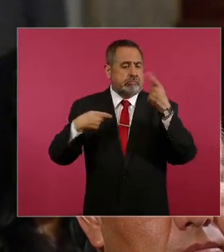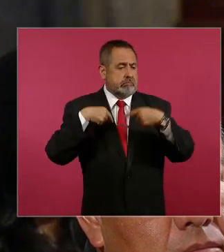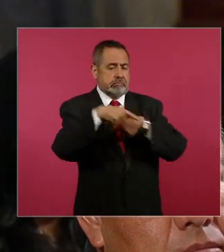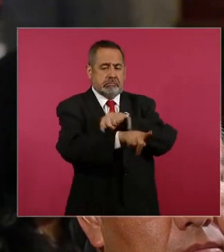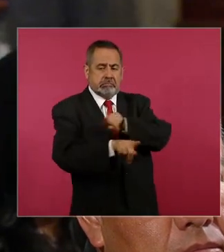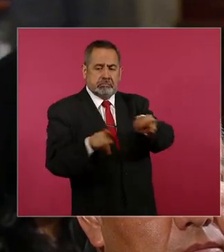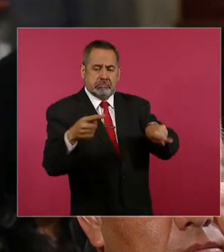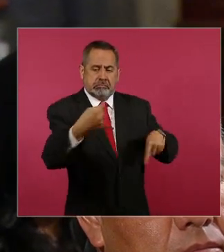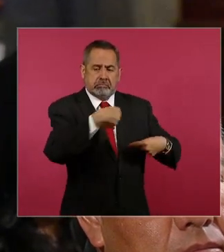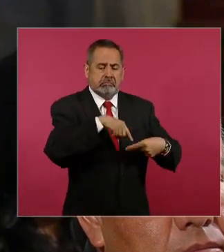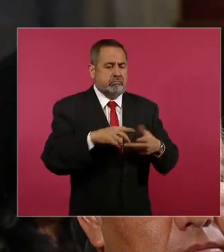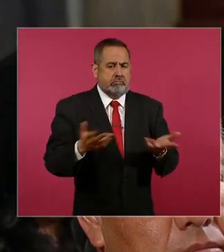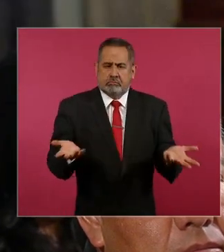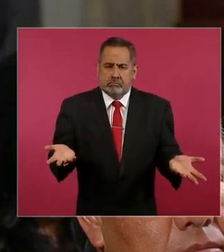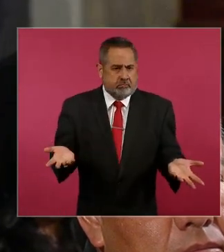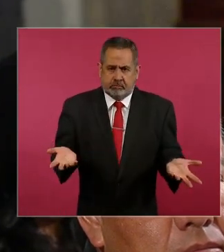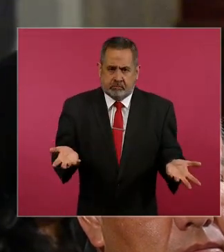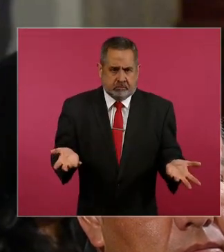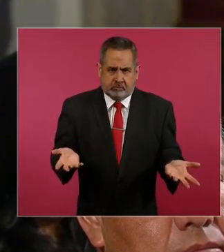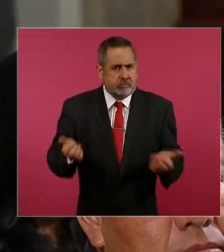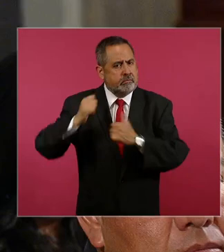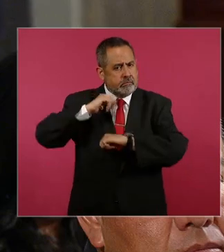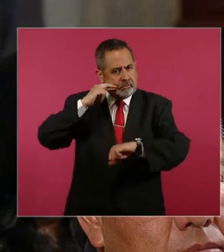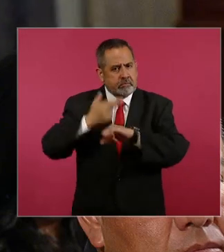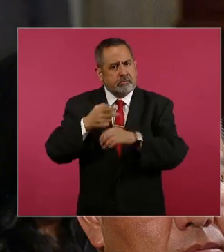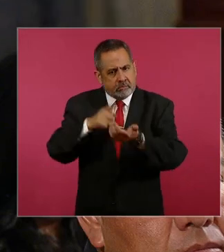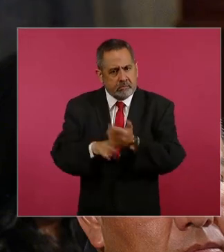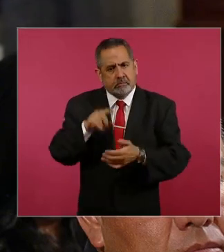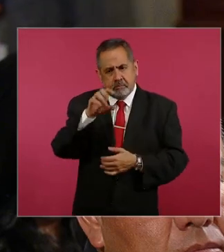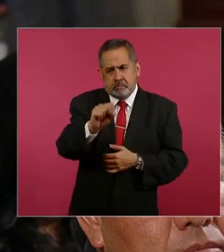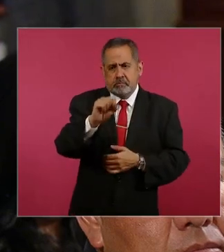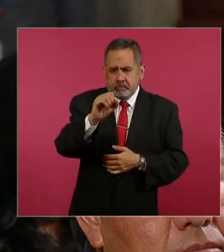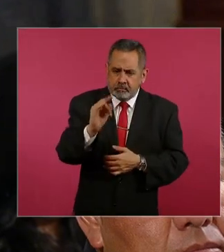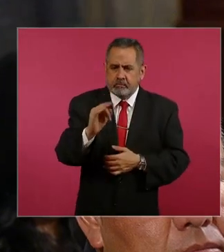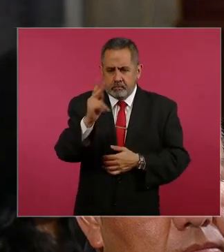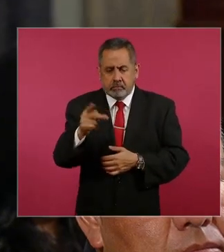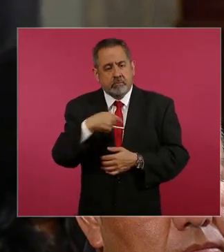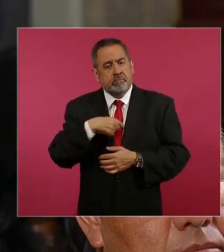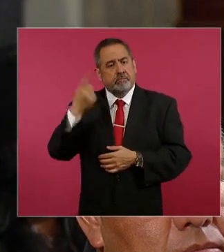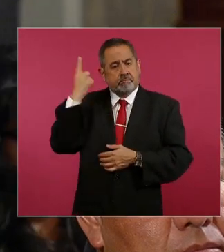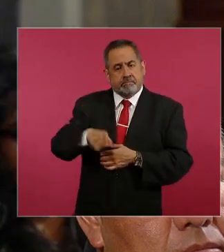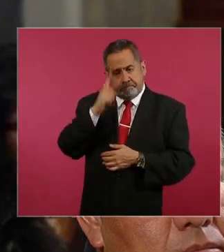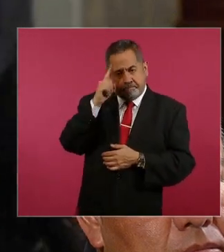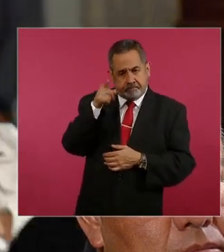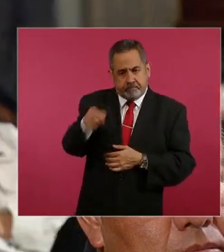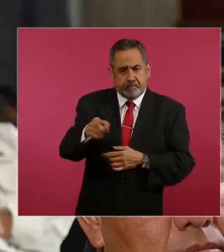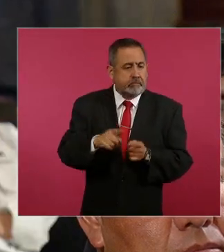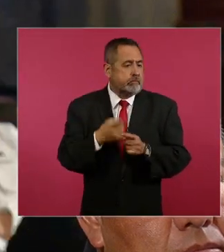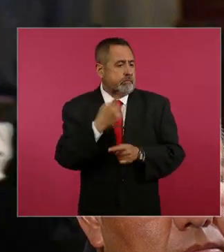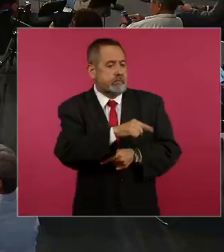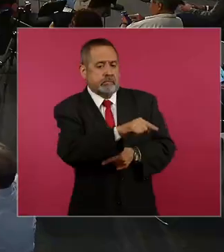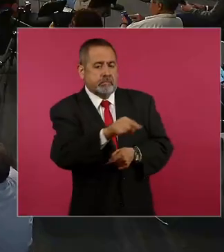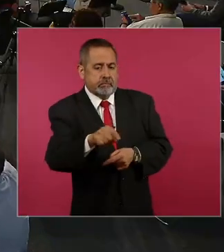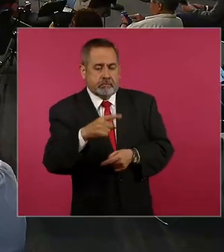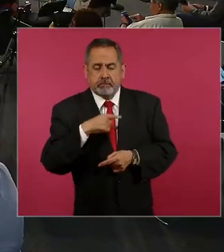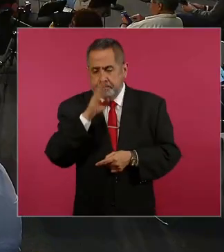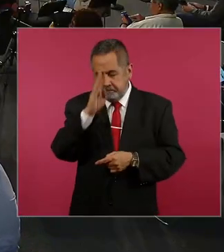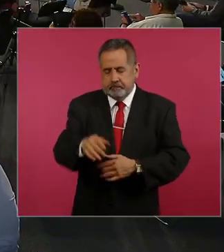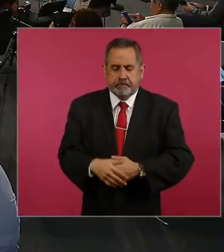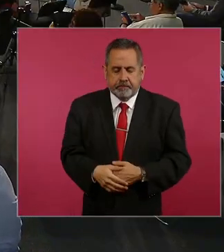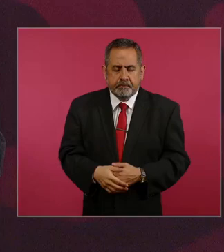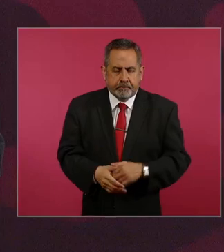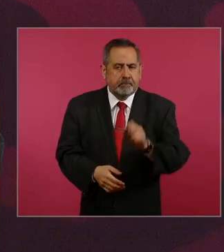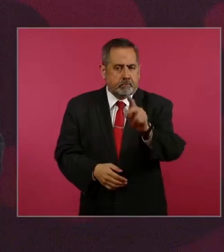realmente el que dé llevar la batuta debe ser el secretario de la Función Pública en todo este asunto, porque usted le instruyó directamente a él, no a los demás secretarios. De acuerdo,